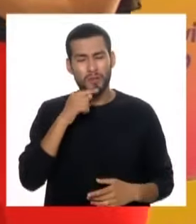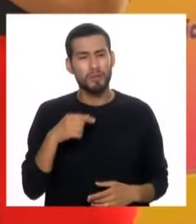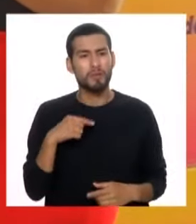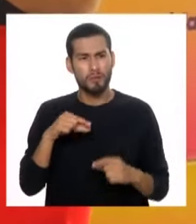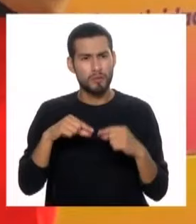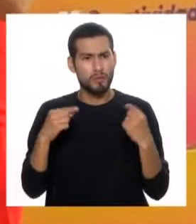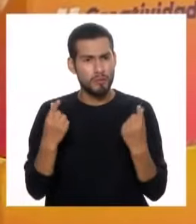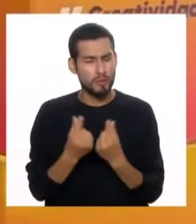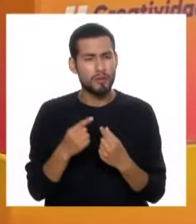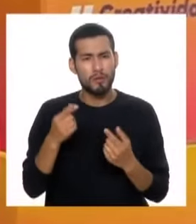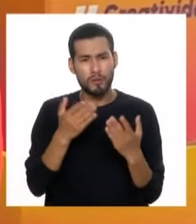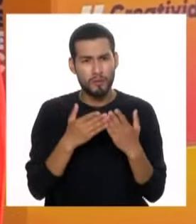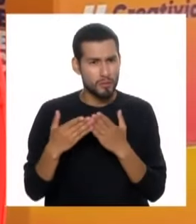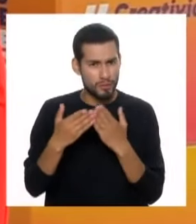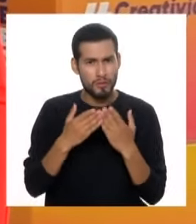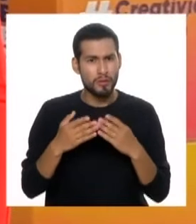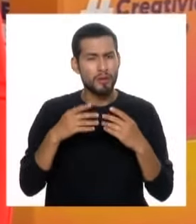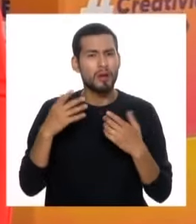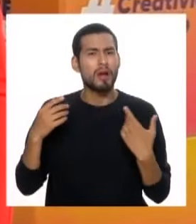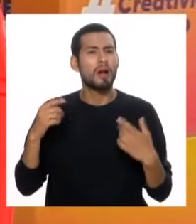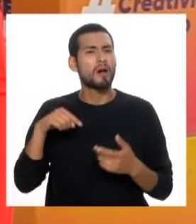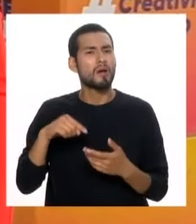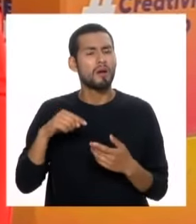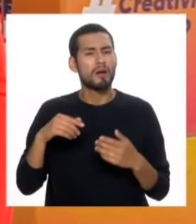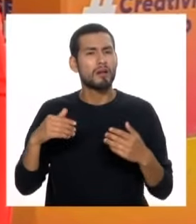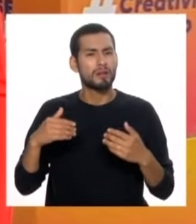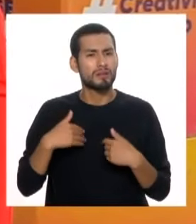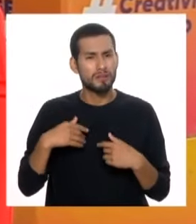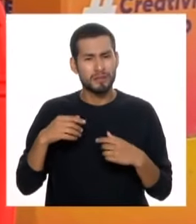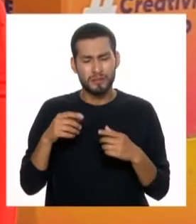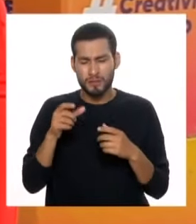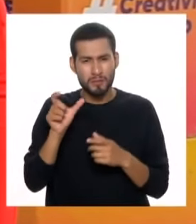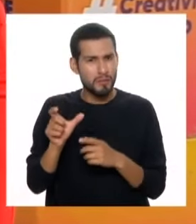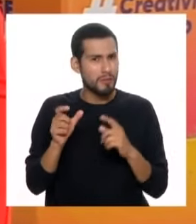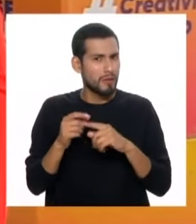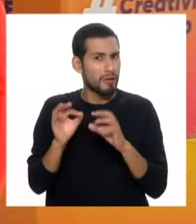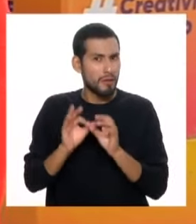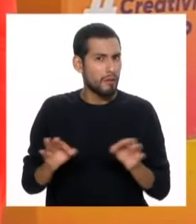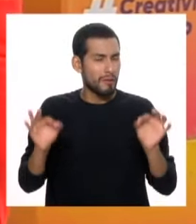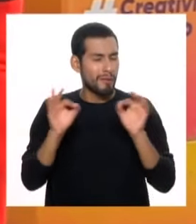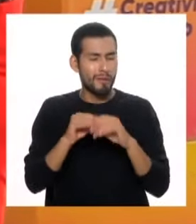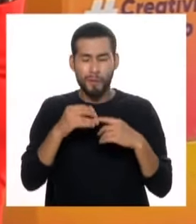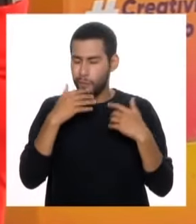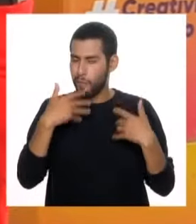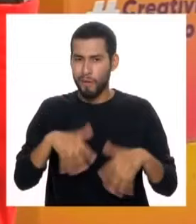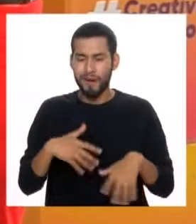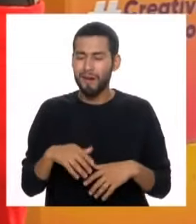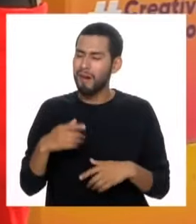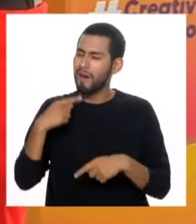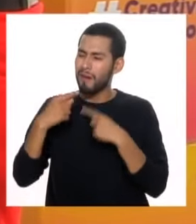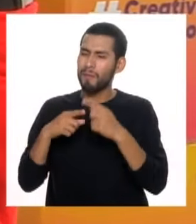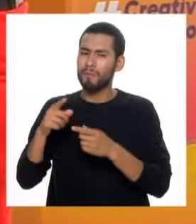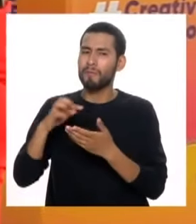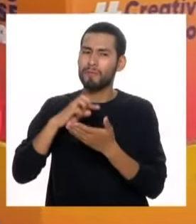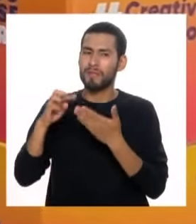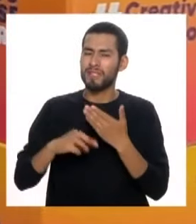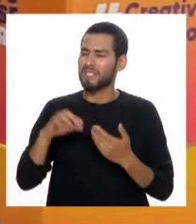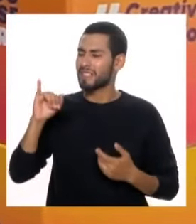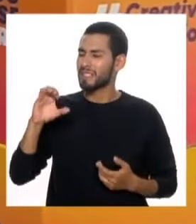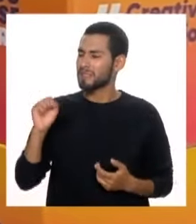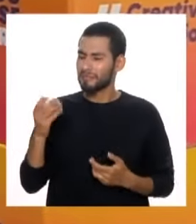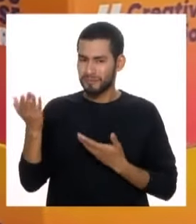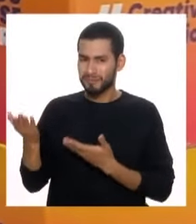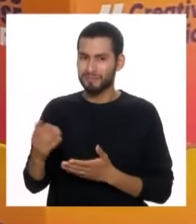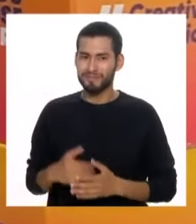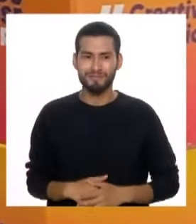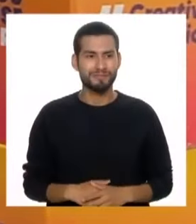grupo de estudiantes está realizando un prototipo pues extraordinario. Coméntenos sobre Proyecto Iris, ¿qué tal?